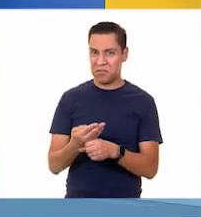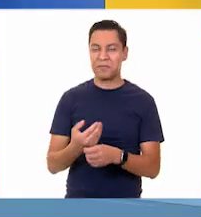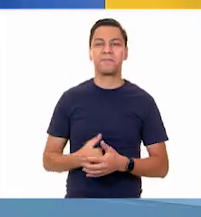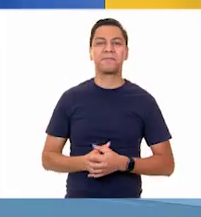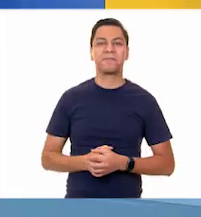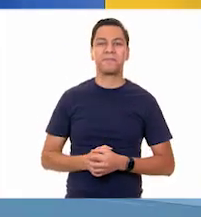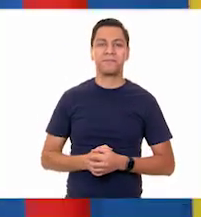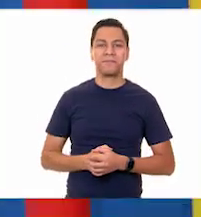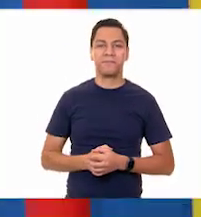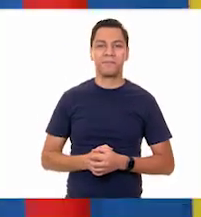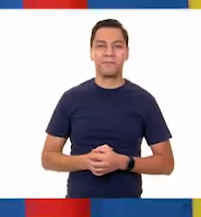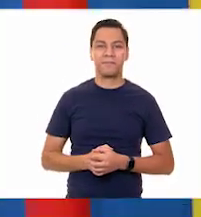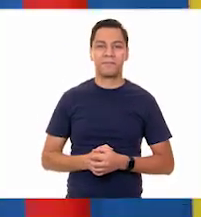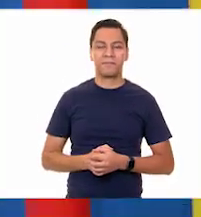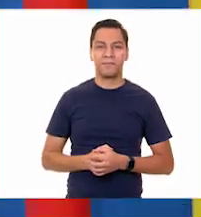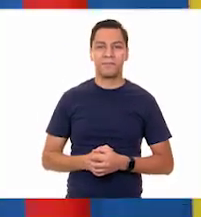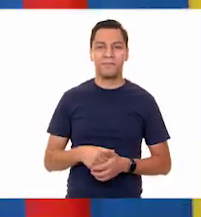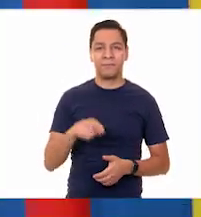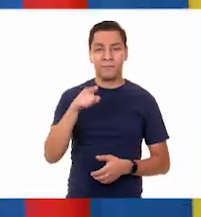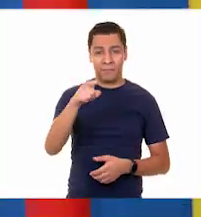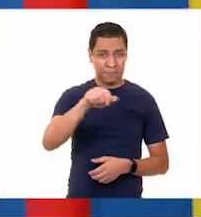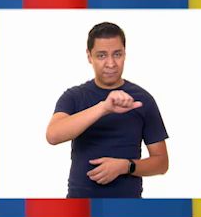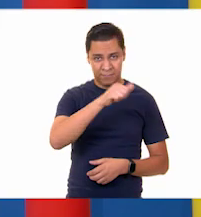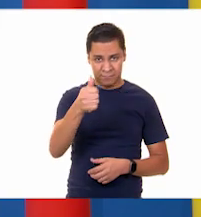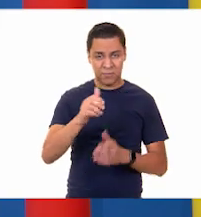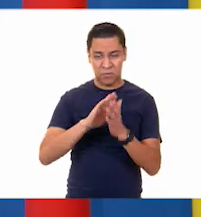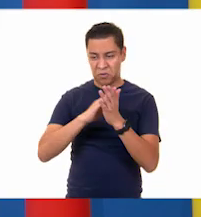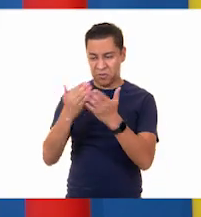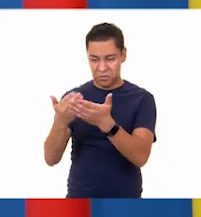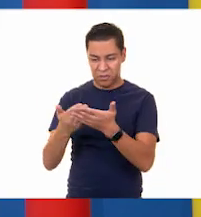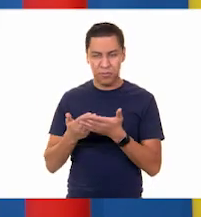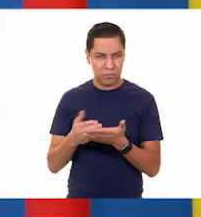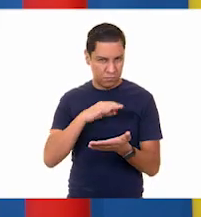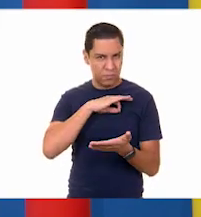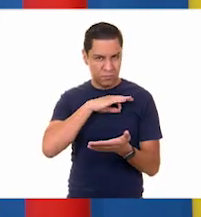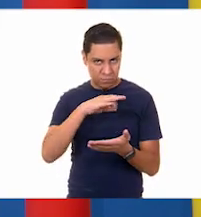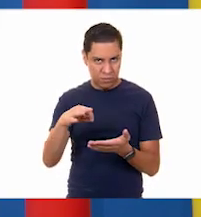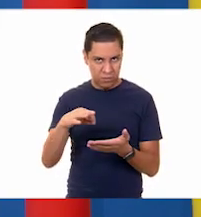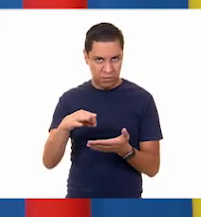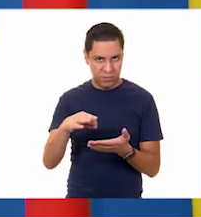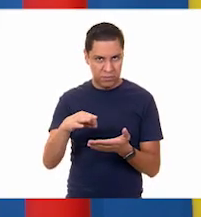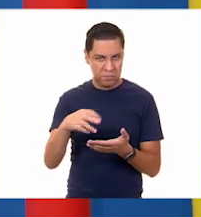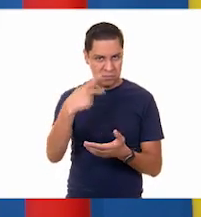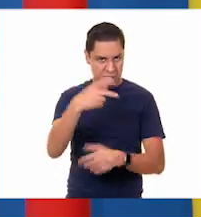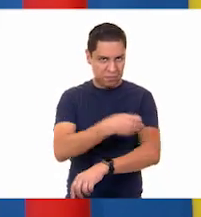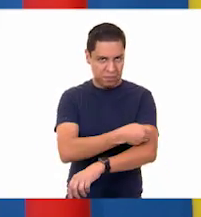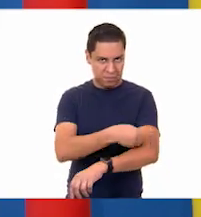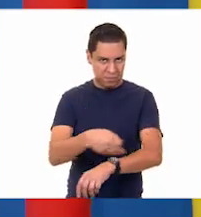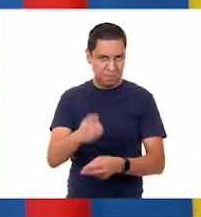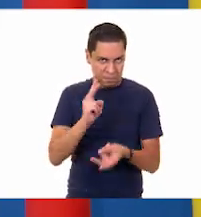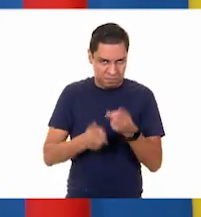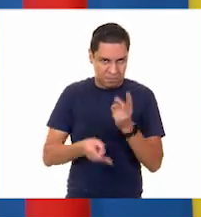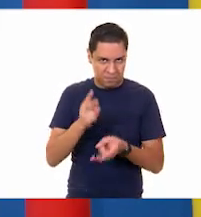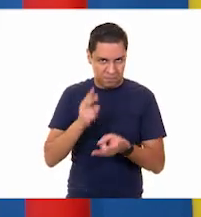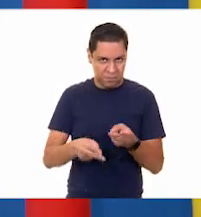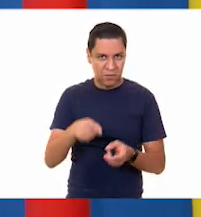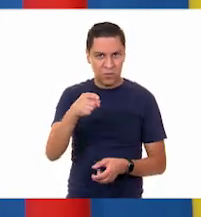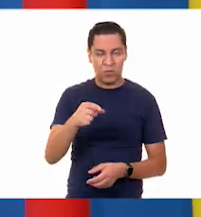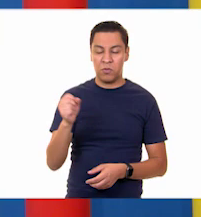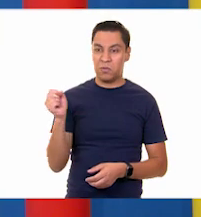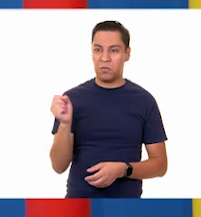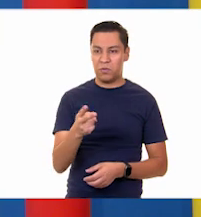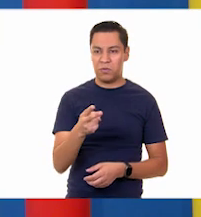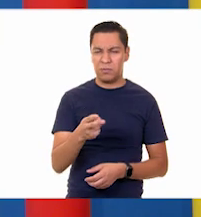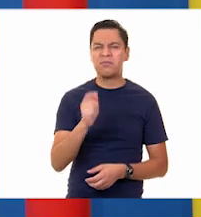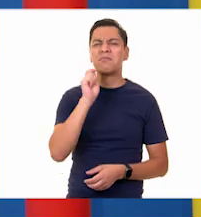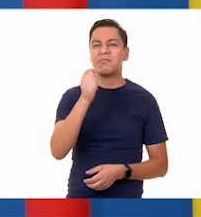gracias. Si te es posible, consulta otros libros y comenta el tema de hoy con tu familia. Si tienen la fortuna de